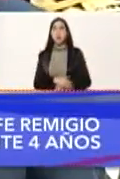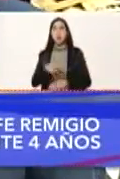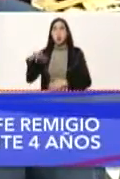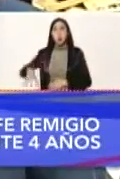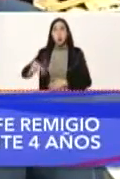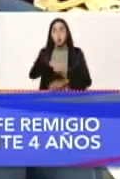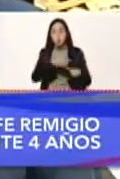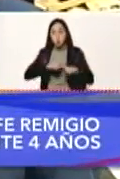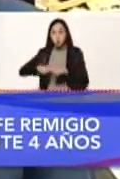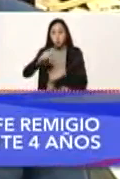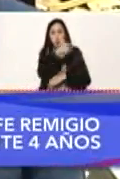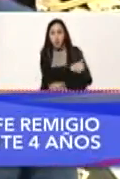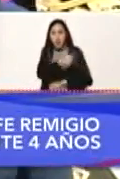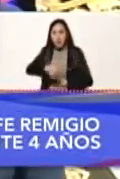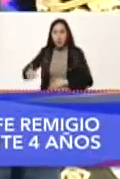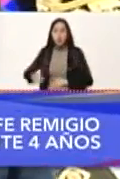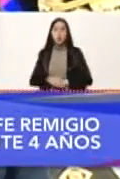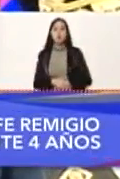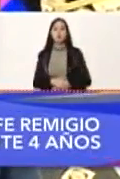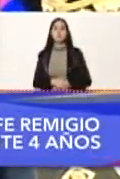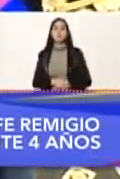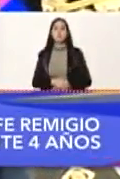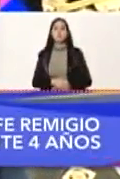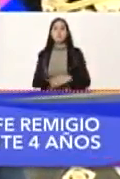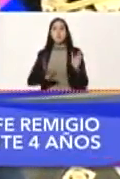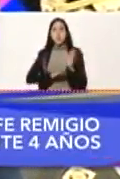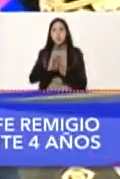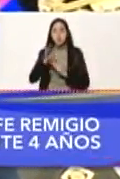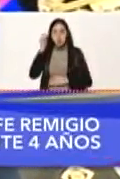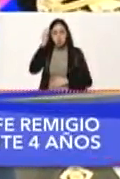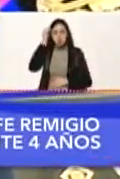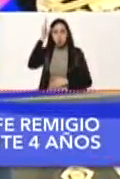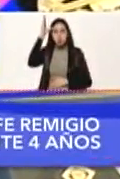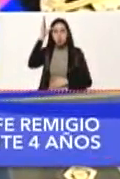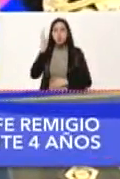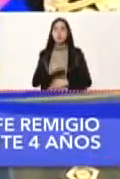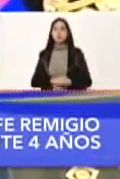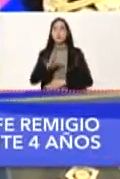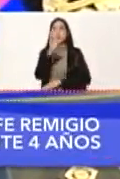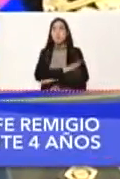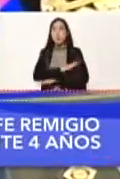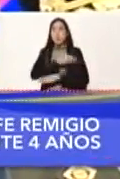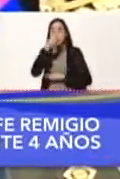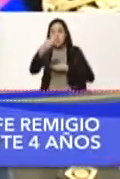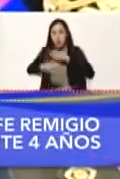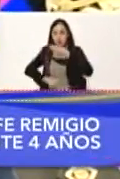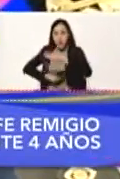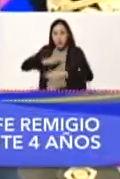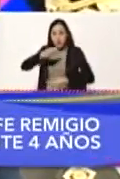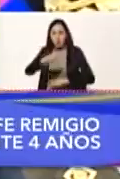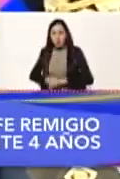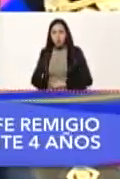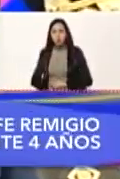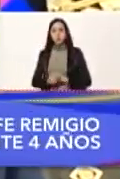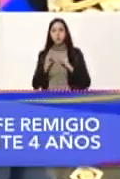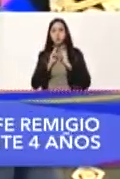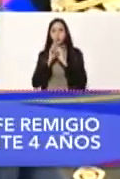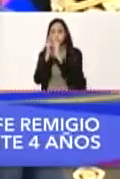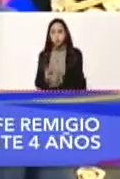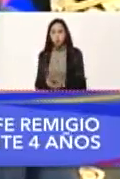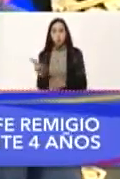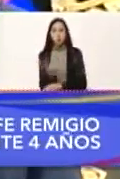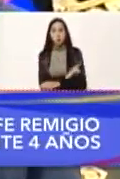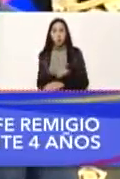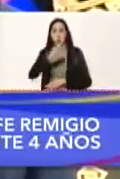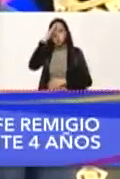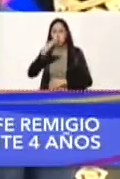defensa integral, de desarrollo de la capacidad de acción, reacción inmediata de la Fuerza